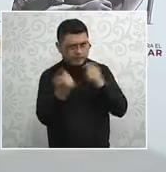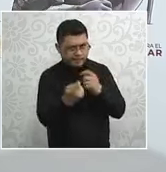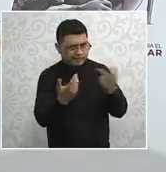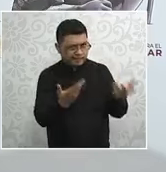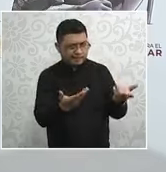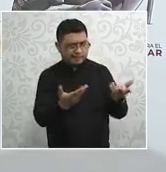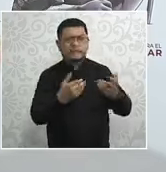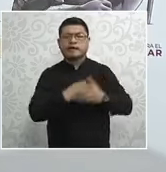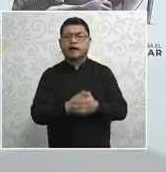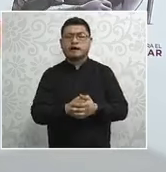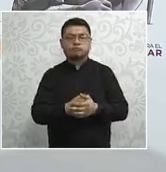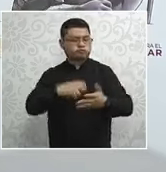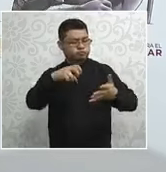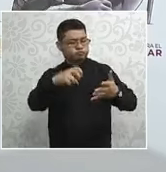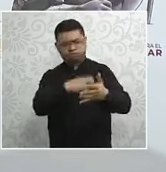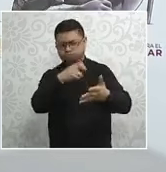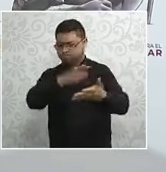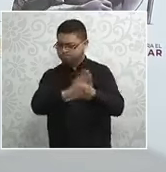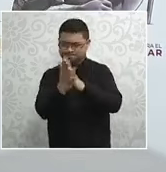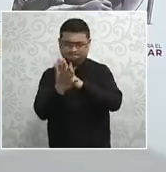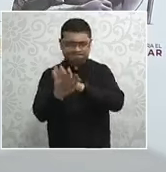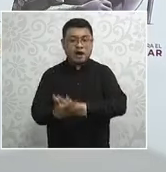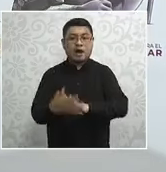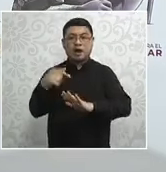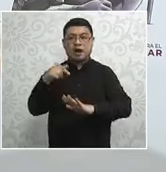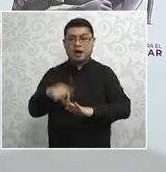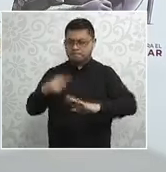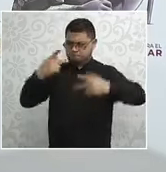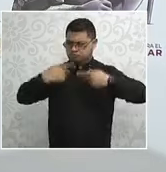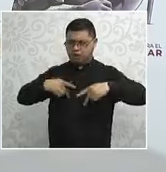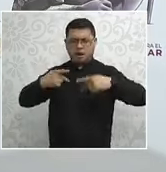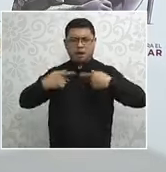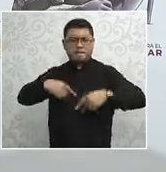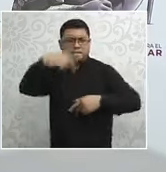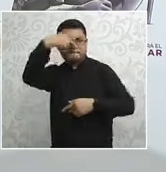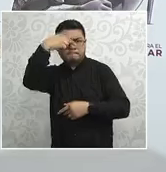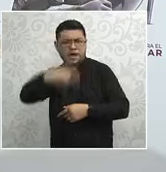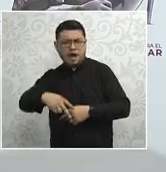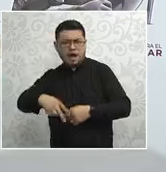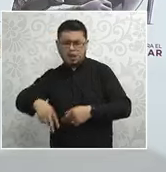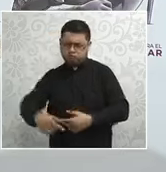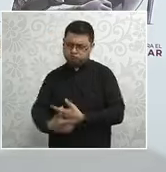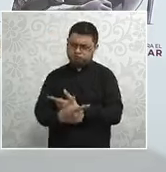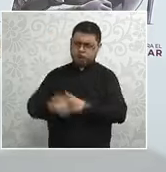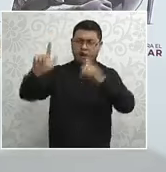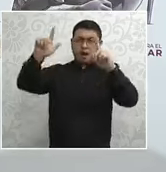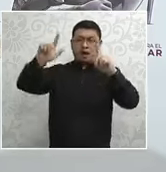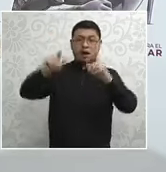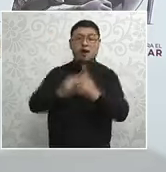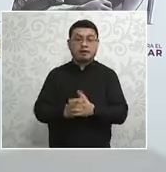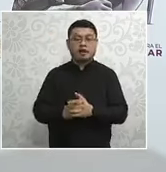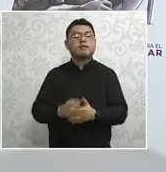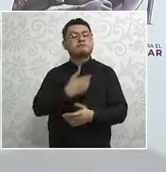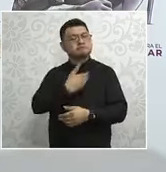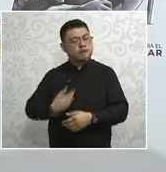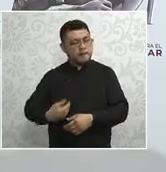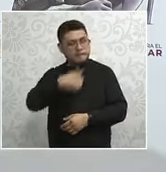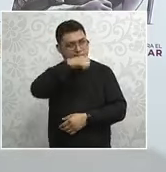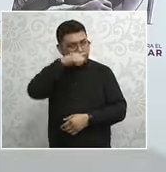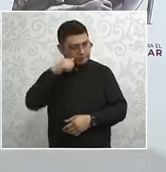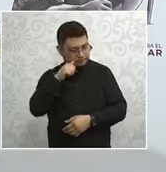reforma con los liberales mexicanos que su gran dirigente fue el presidente Benito